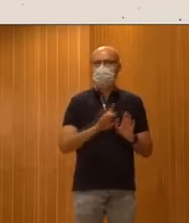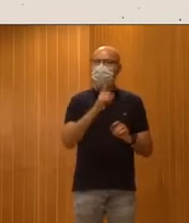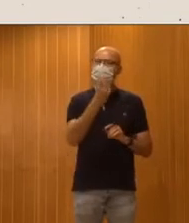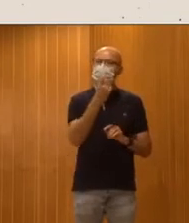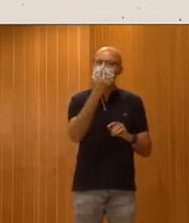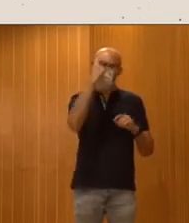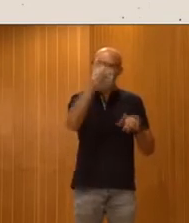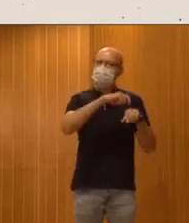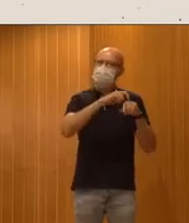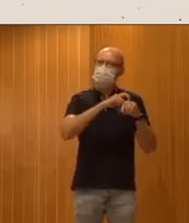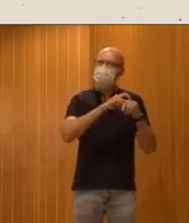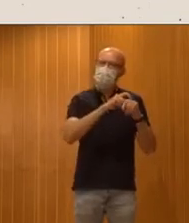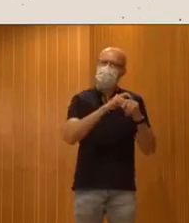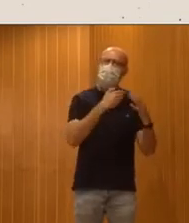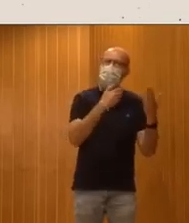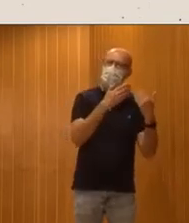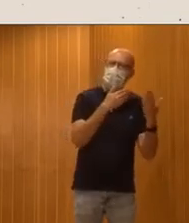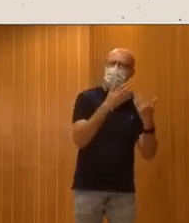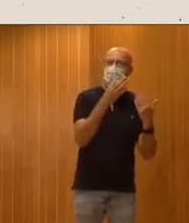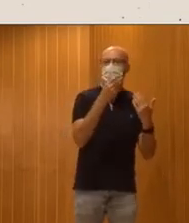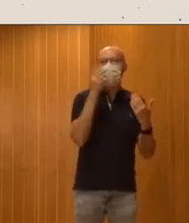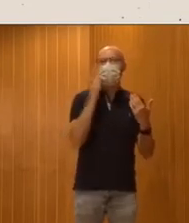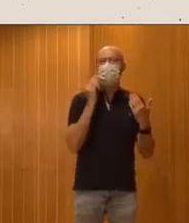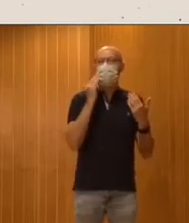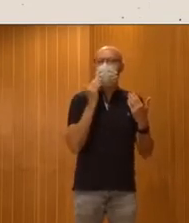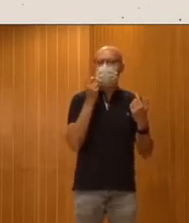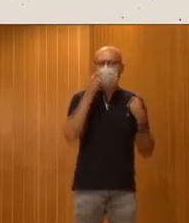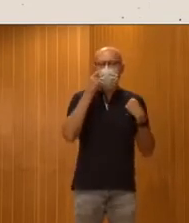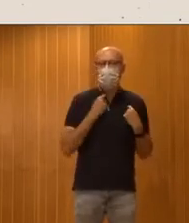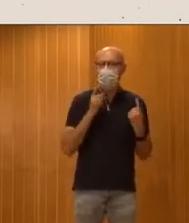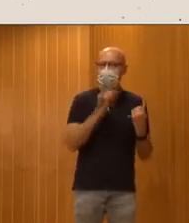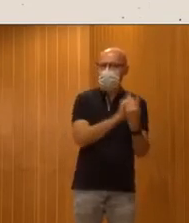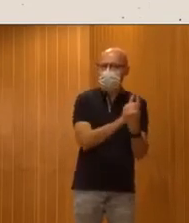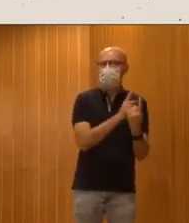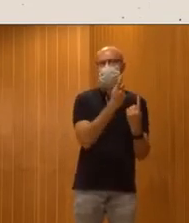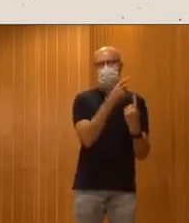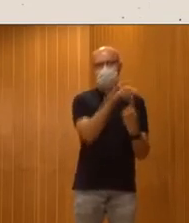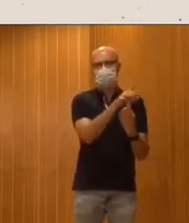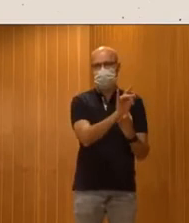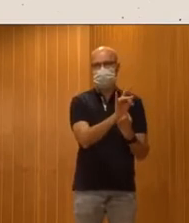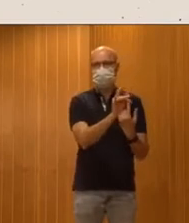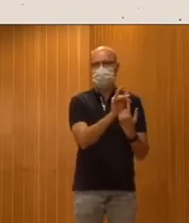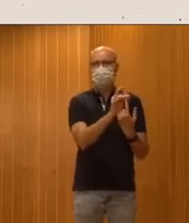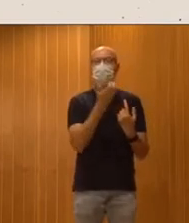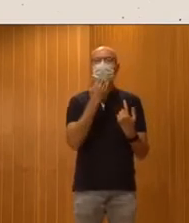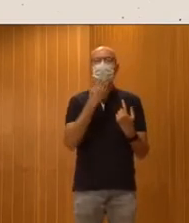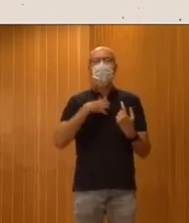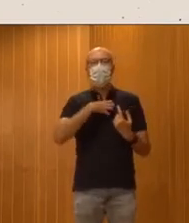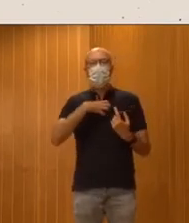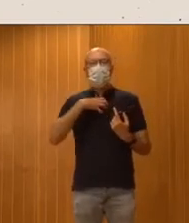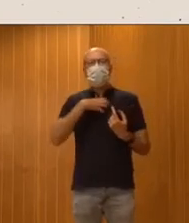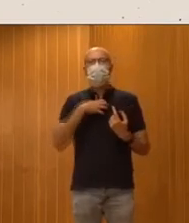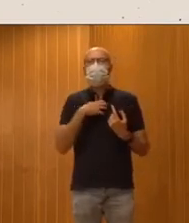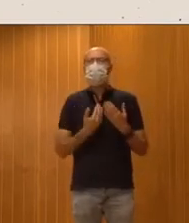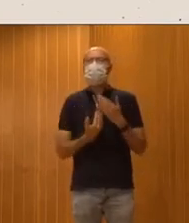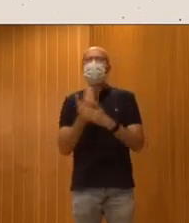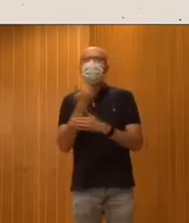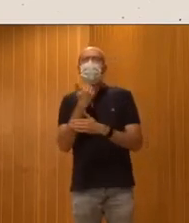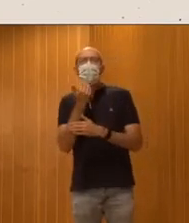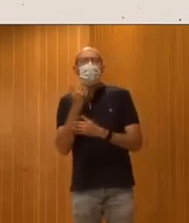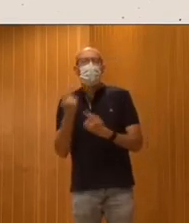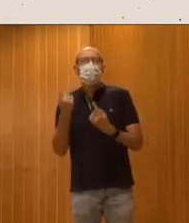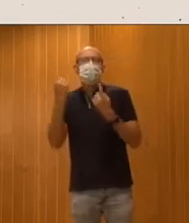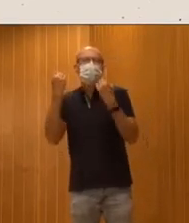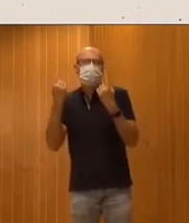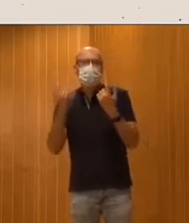es apoyo psicológico, humano, lo que haga falta. Si estás ansioso unos días, tampoco es un síndrome ansioso, no